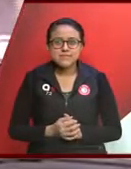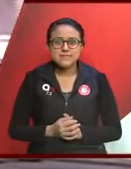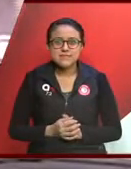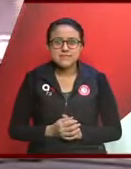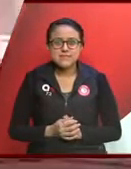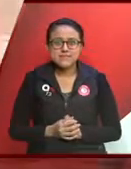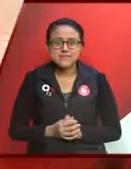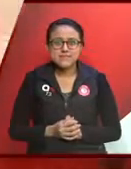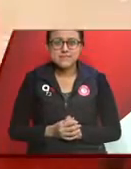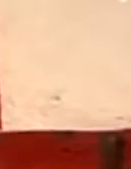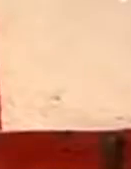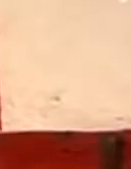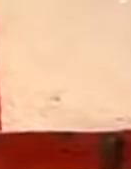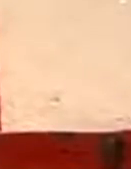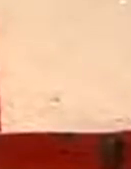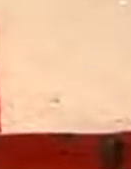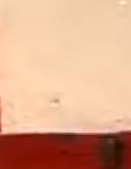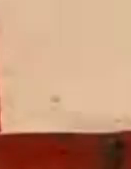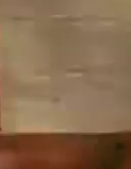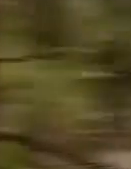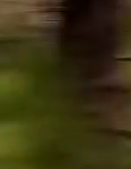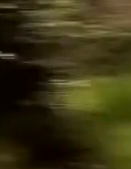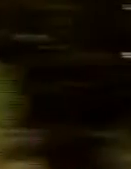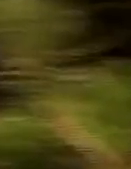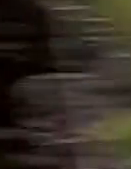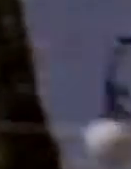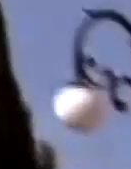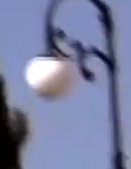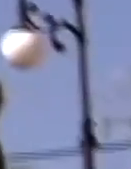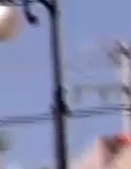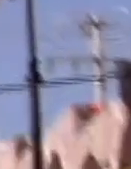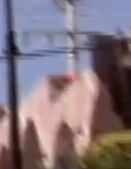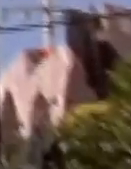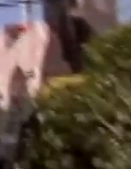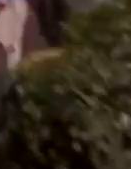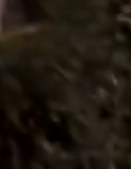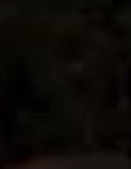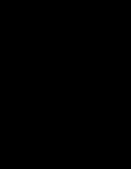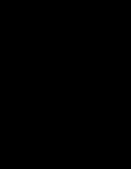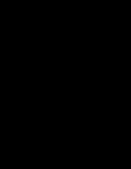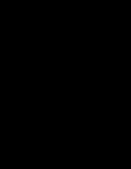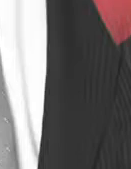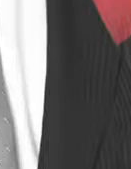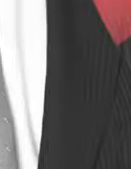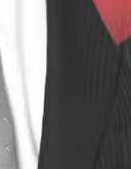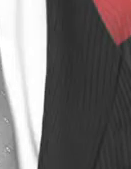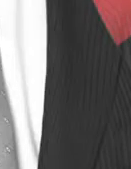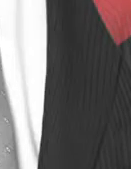Con imágenes de Baltasar Cuevas, para quien corresponda, Aline Calderón.